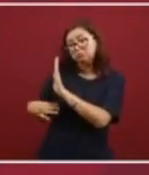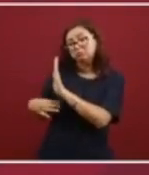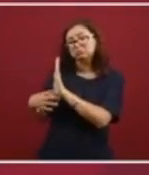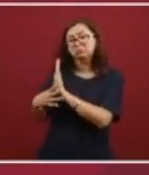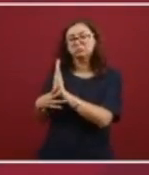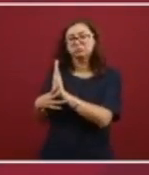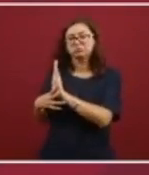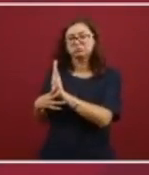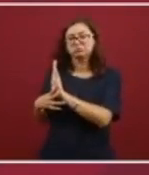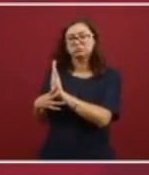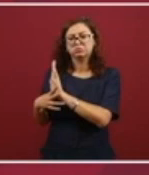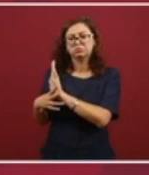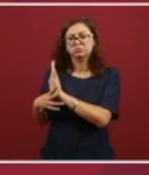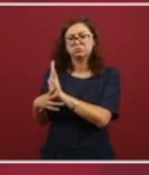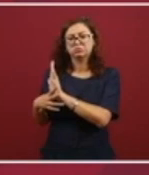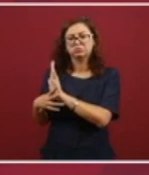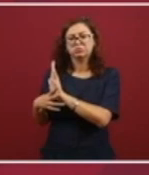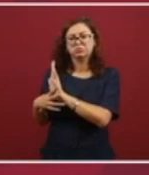Madrazo no